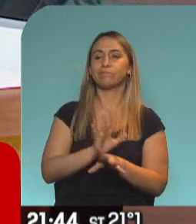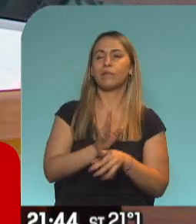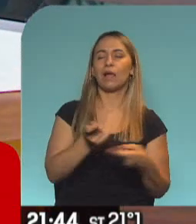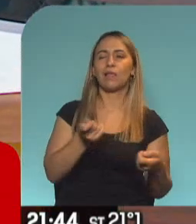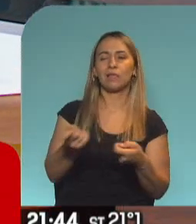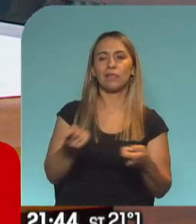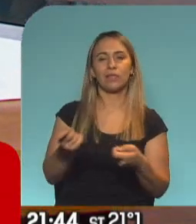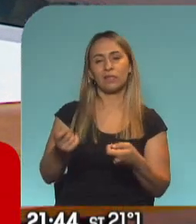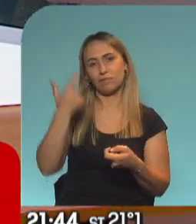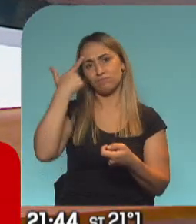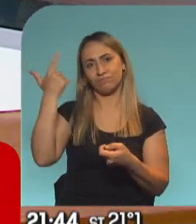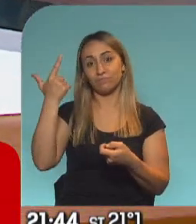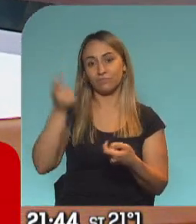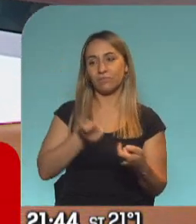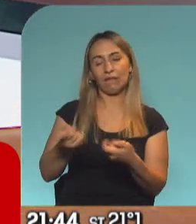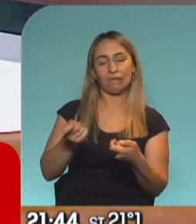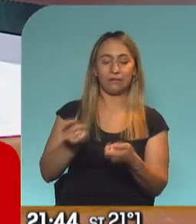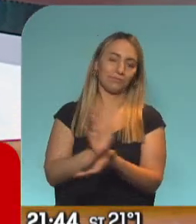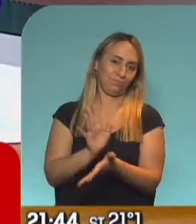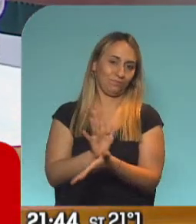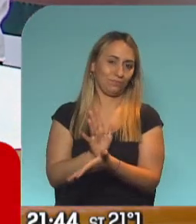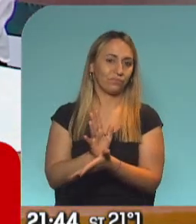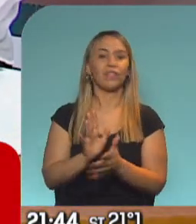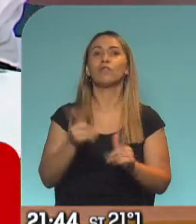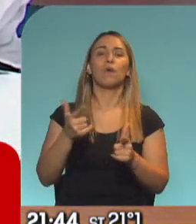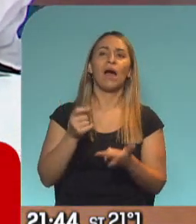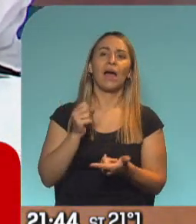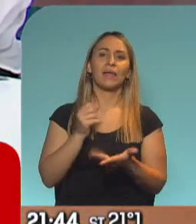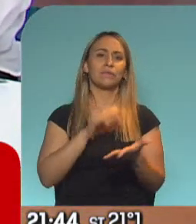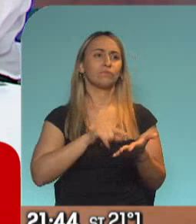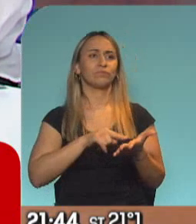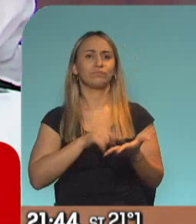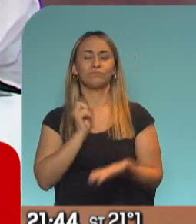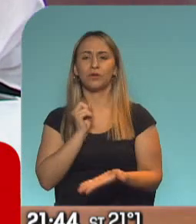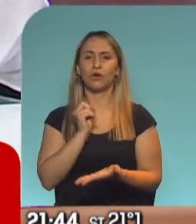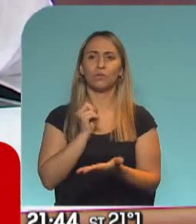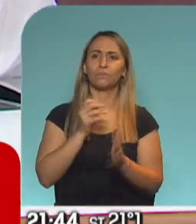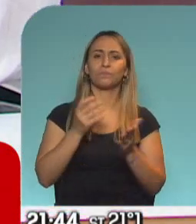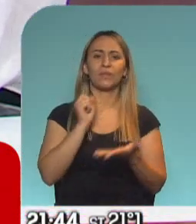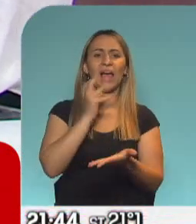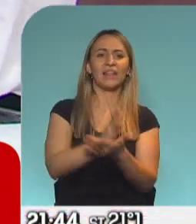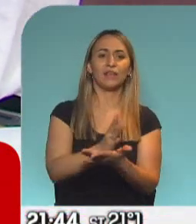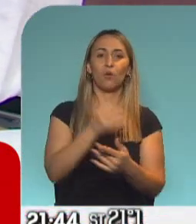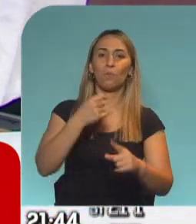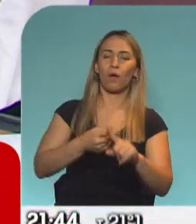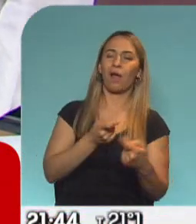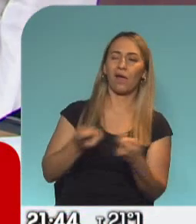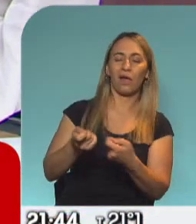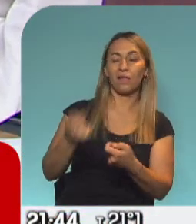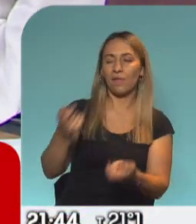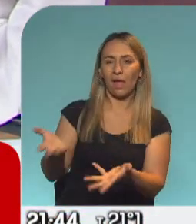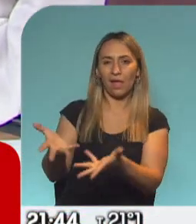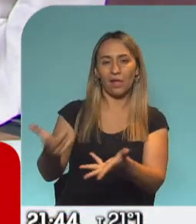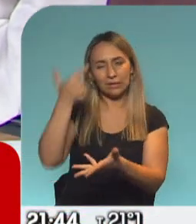suicidio. No hay antecedentes en el derecho penal argentino de condenas por instigación al suicidio. Por lo menos no los hay en materia reciente y